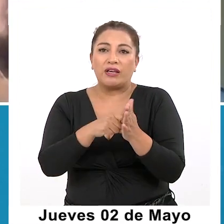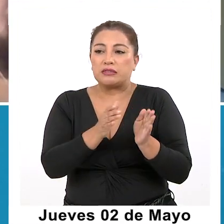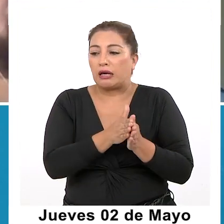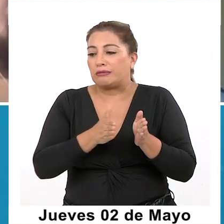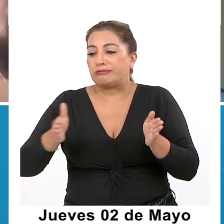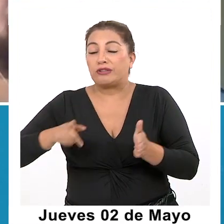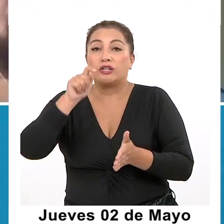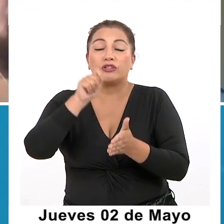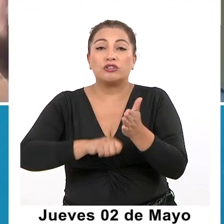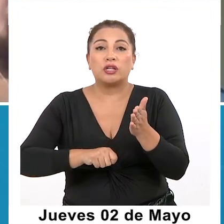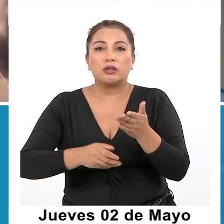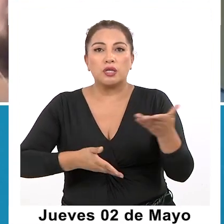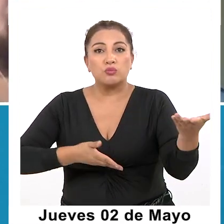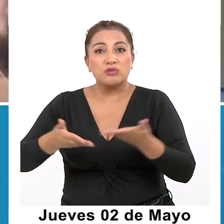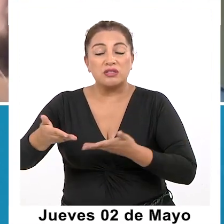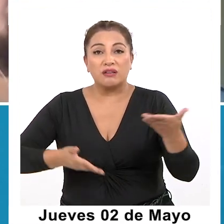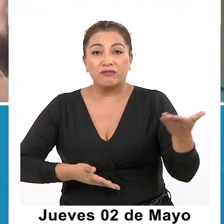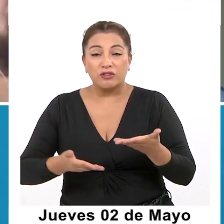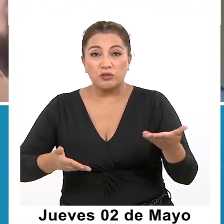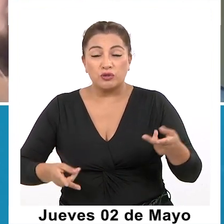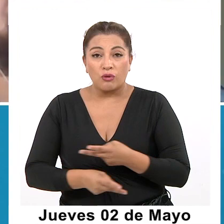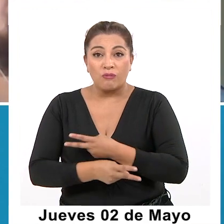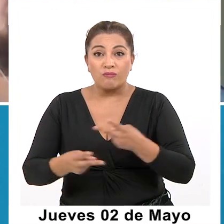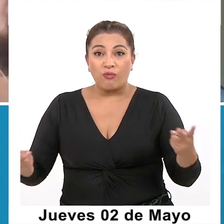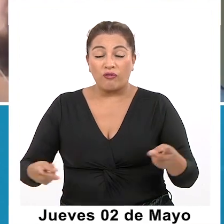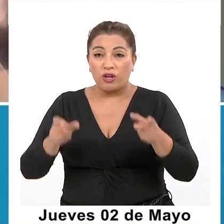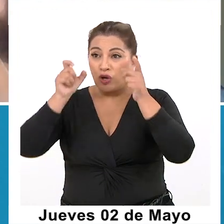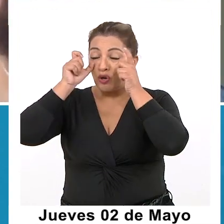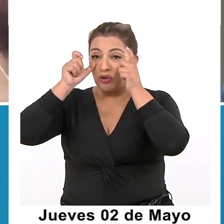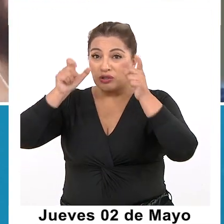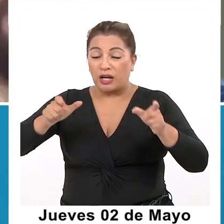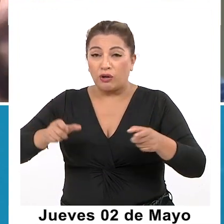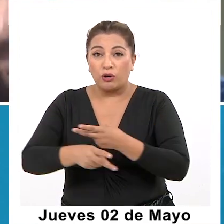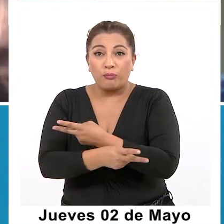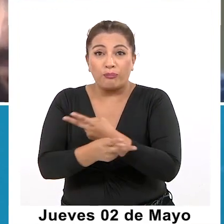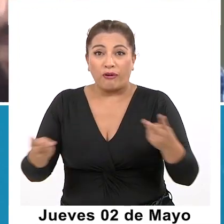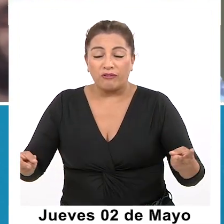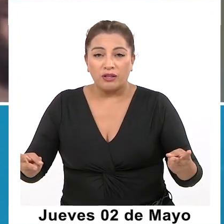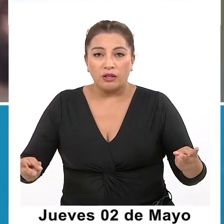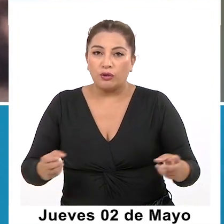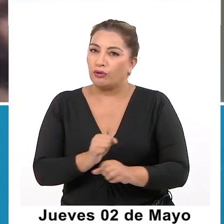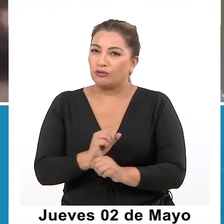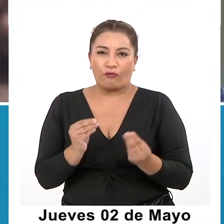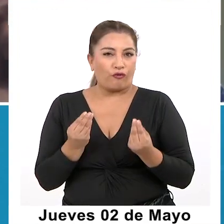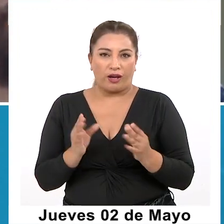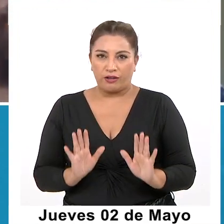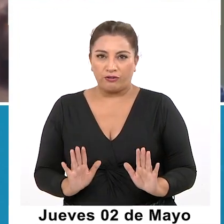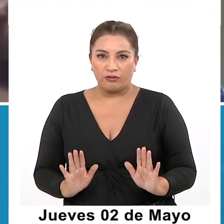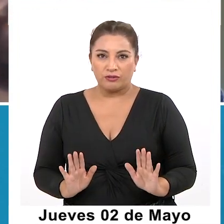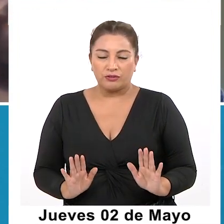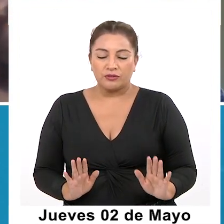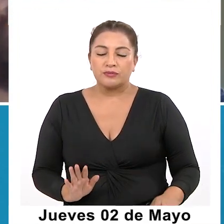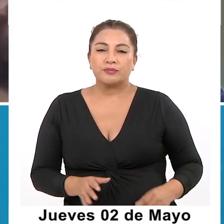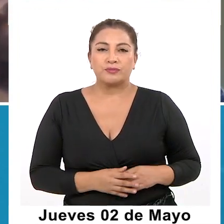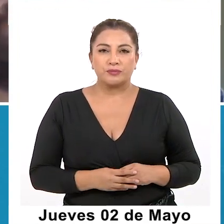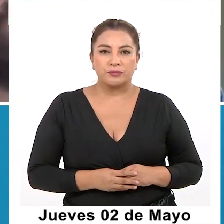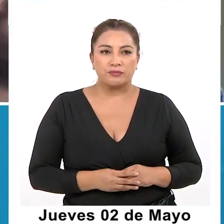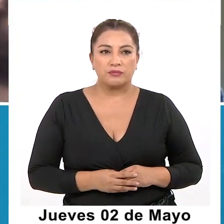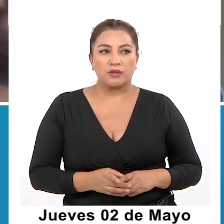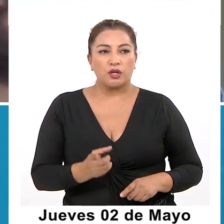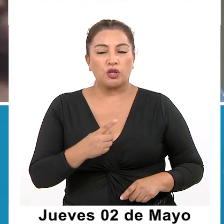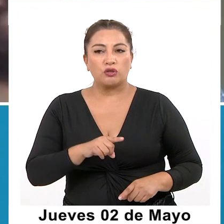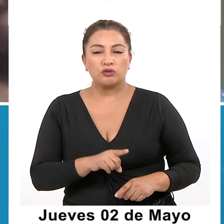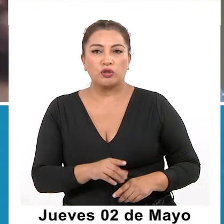eso en un servicio público contralor de la hacienda pública Custodio de la hacienda pública no es bueno y Nosotros hemos